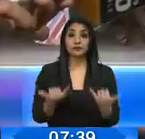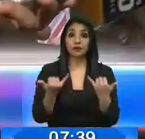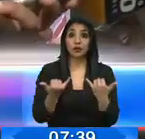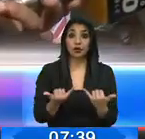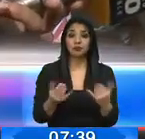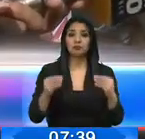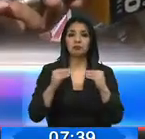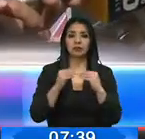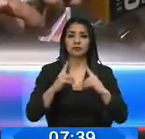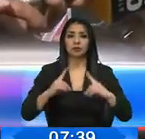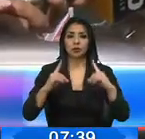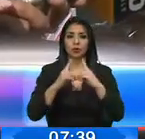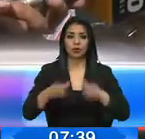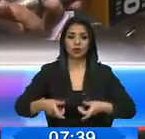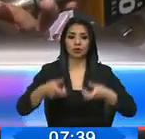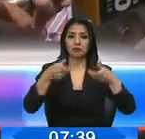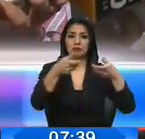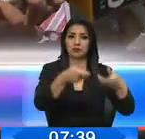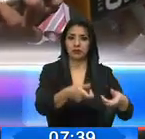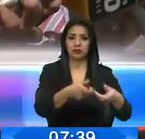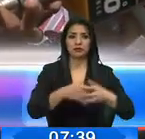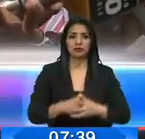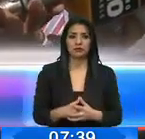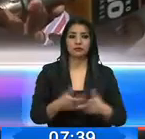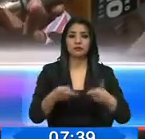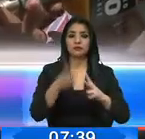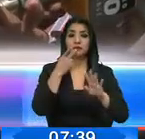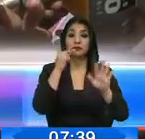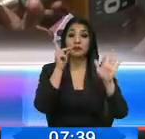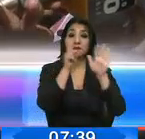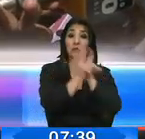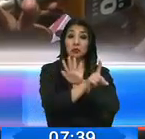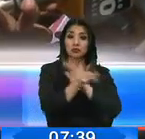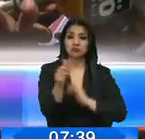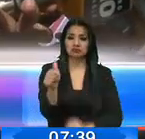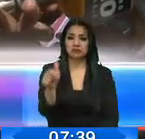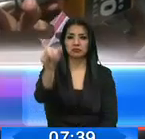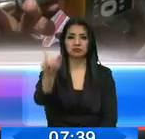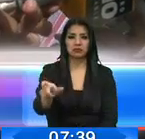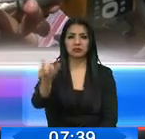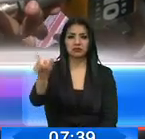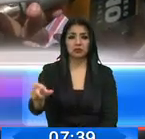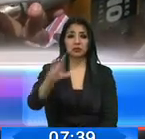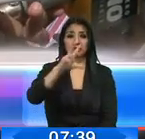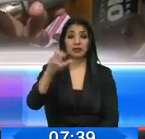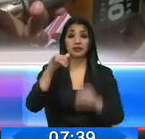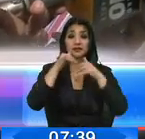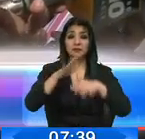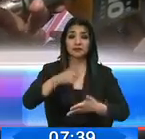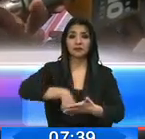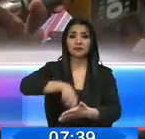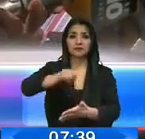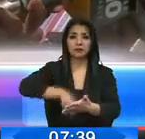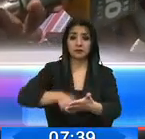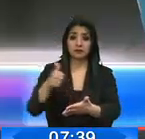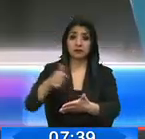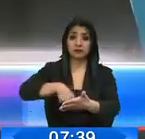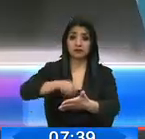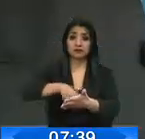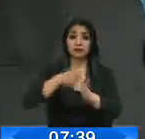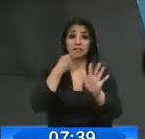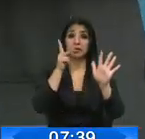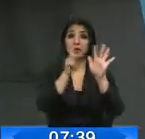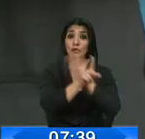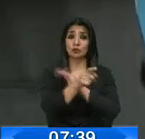más documentación, hoy traemos denuncias que las víctimas del 30S han firmado con su puño y letra.